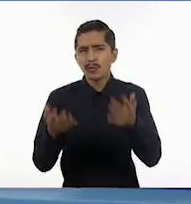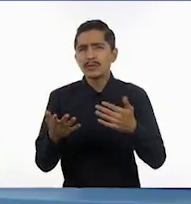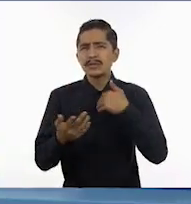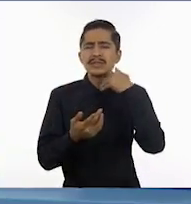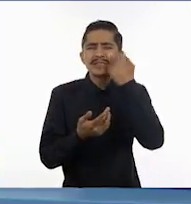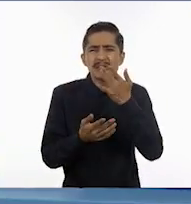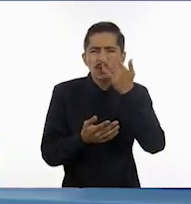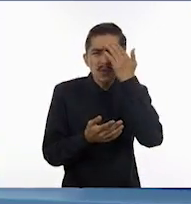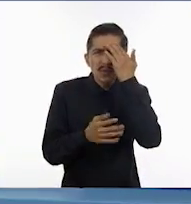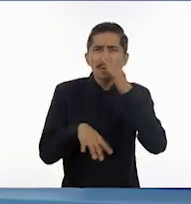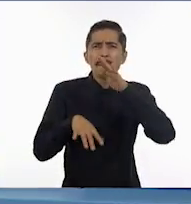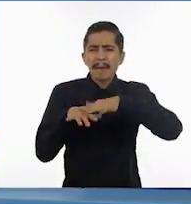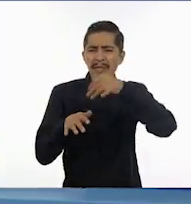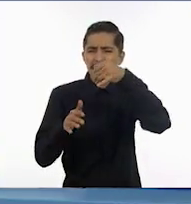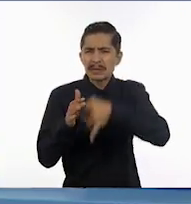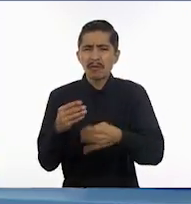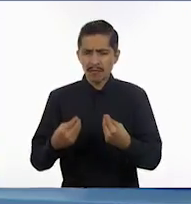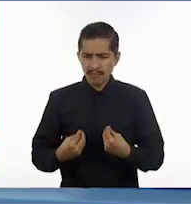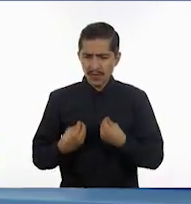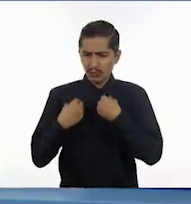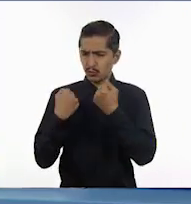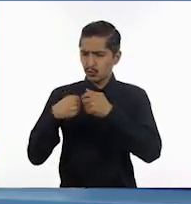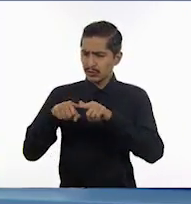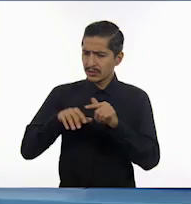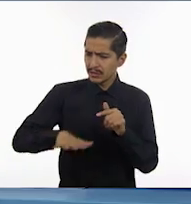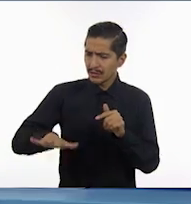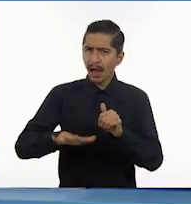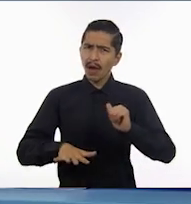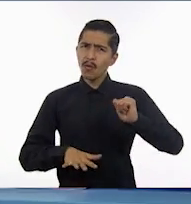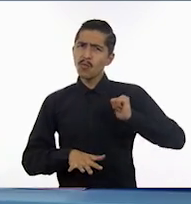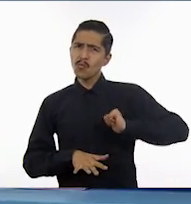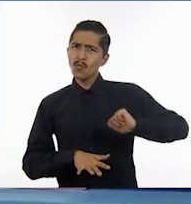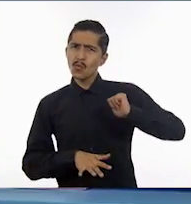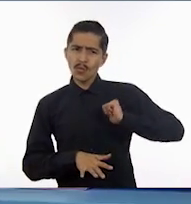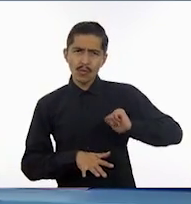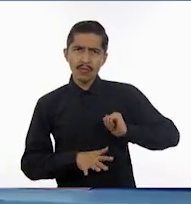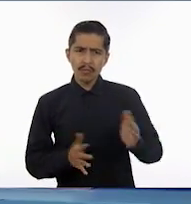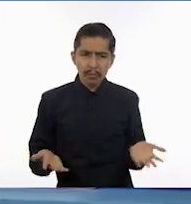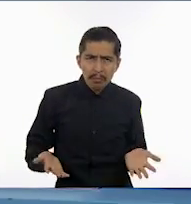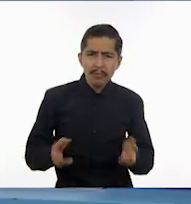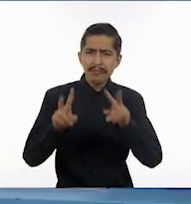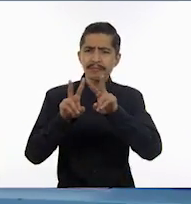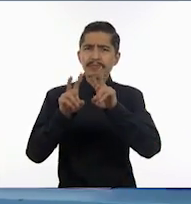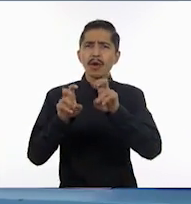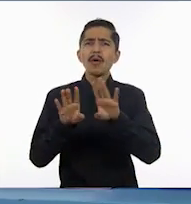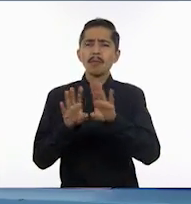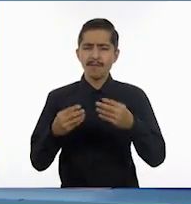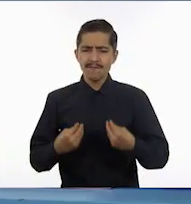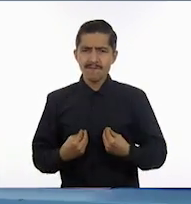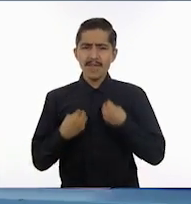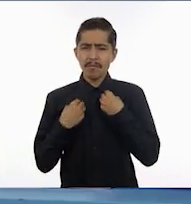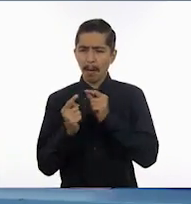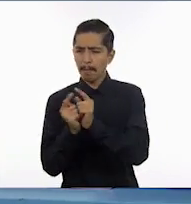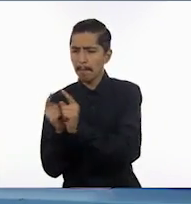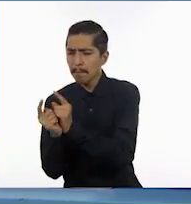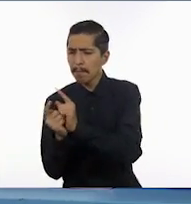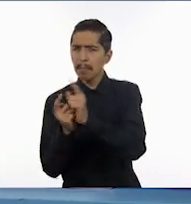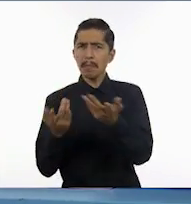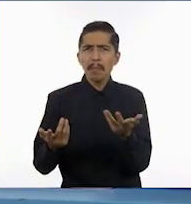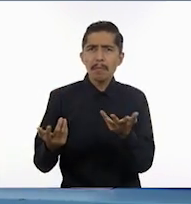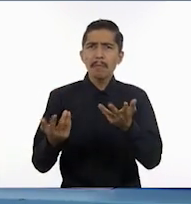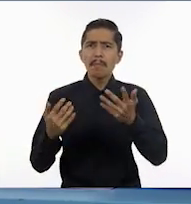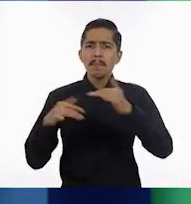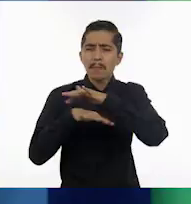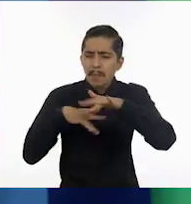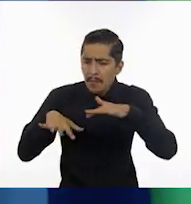sobre cómo vivía la sociedad en la época. Los temas de vida cotidiana me llaman mucho la